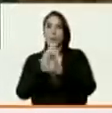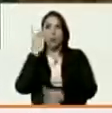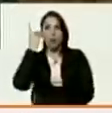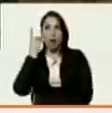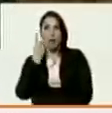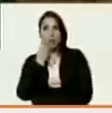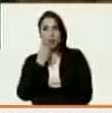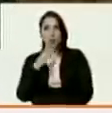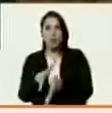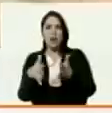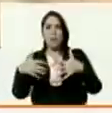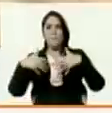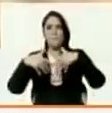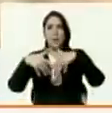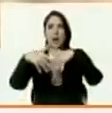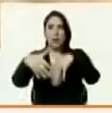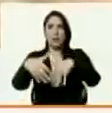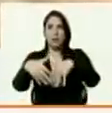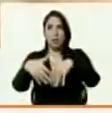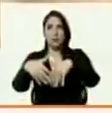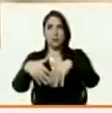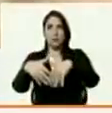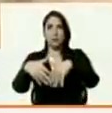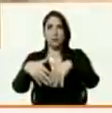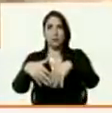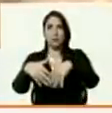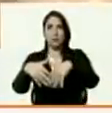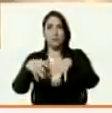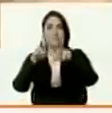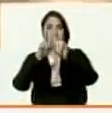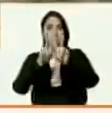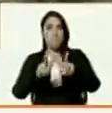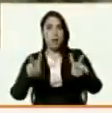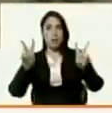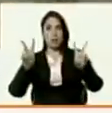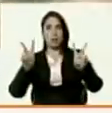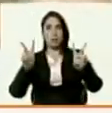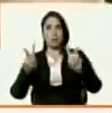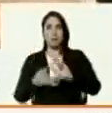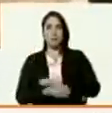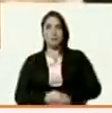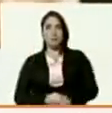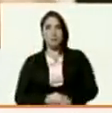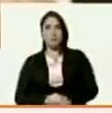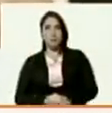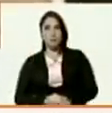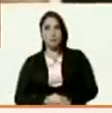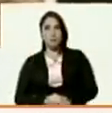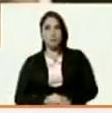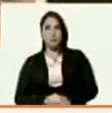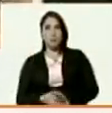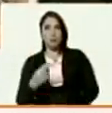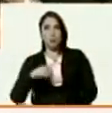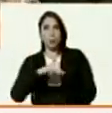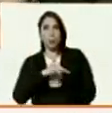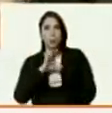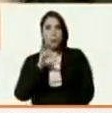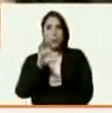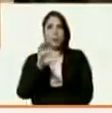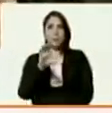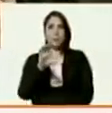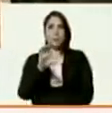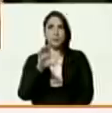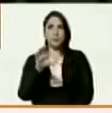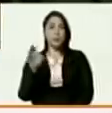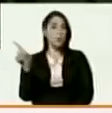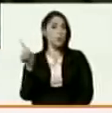una gran marcha y concentración por la paz de nuestra patria. No le vamos a